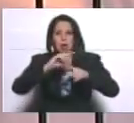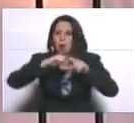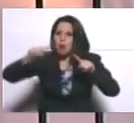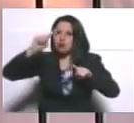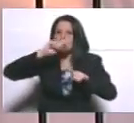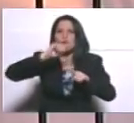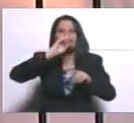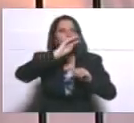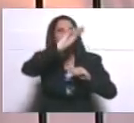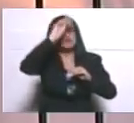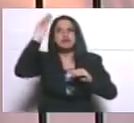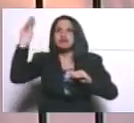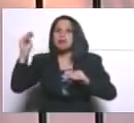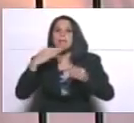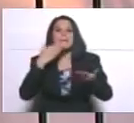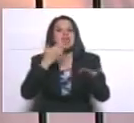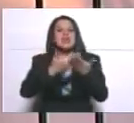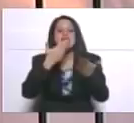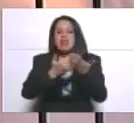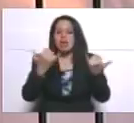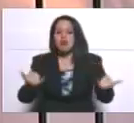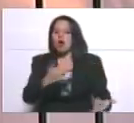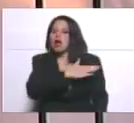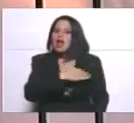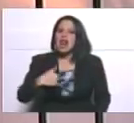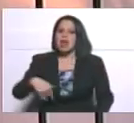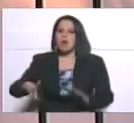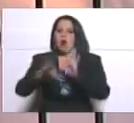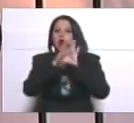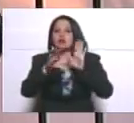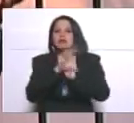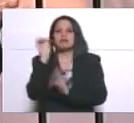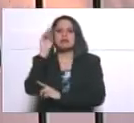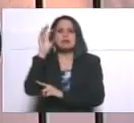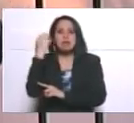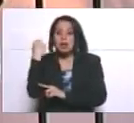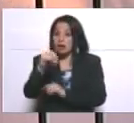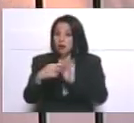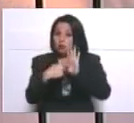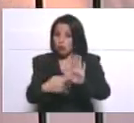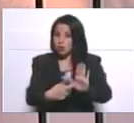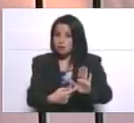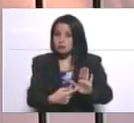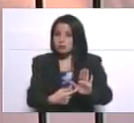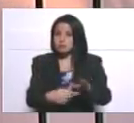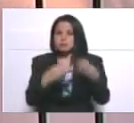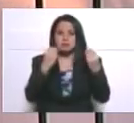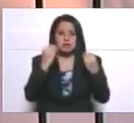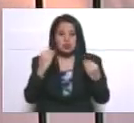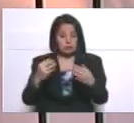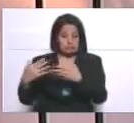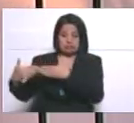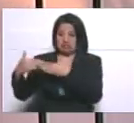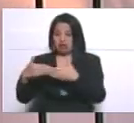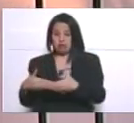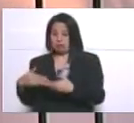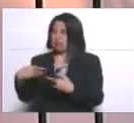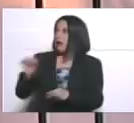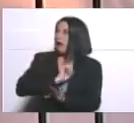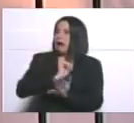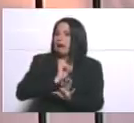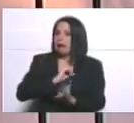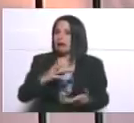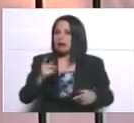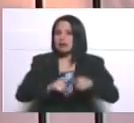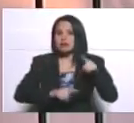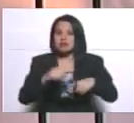pidiendo constituyente. Eso muestra por qué también el imperio nos tiene tanto temor. Así es. ¿Verdad? El